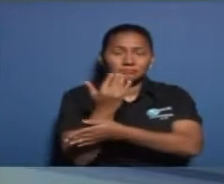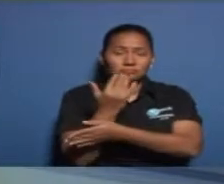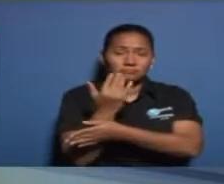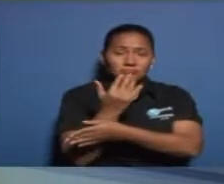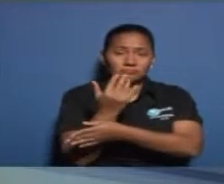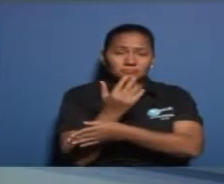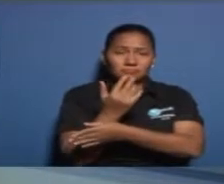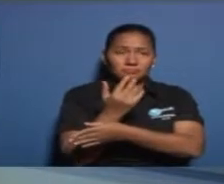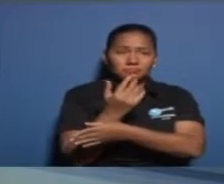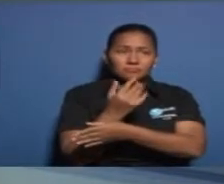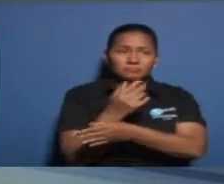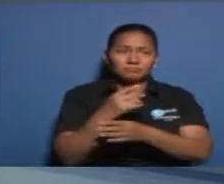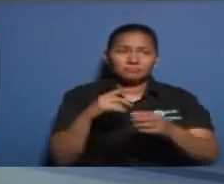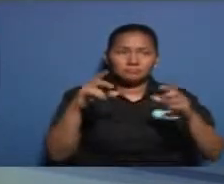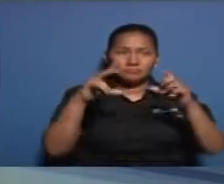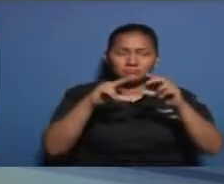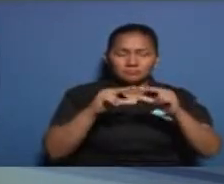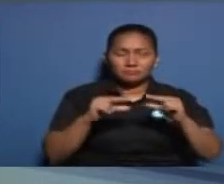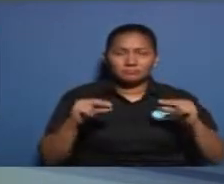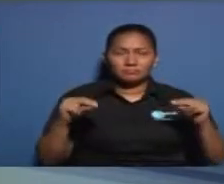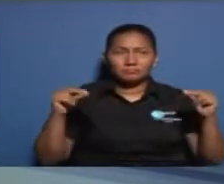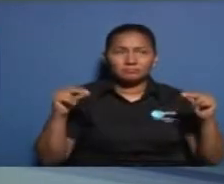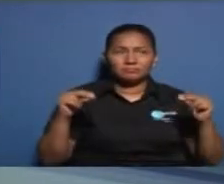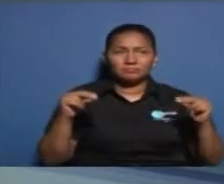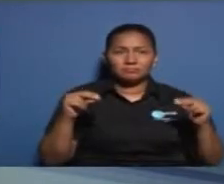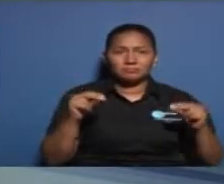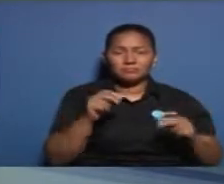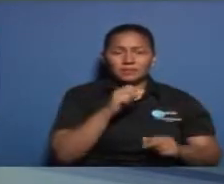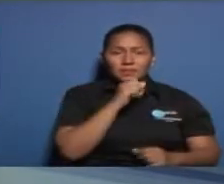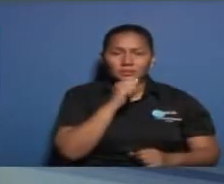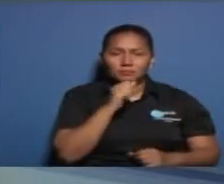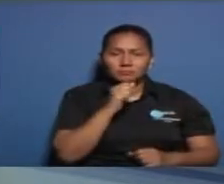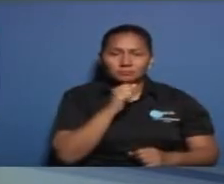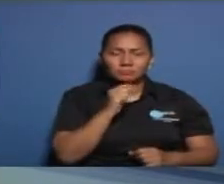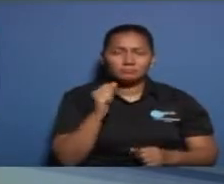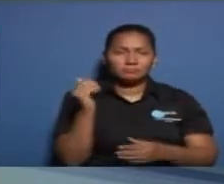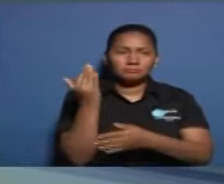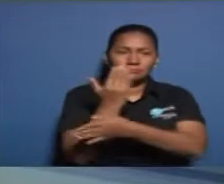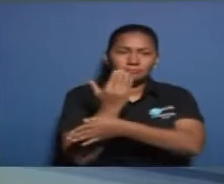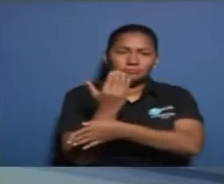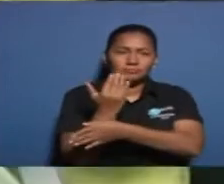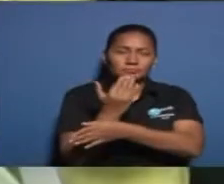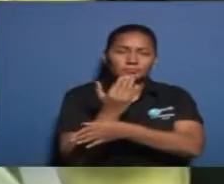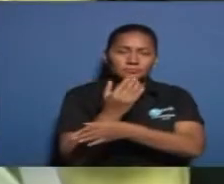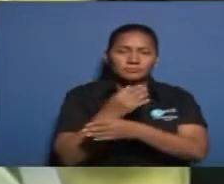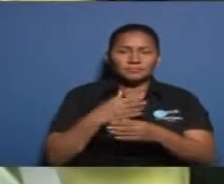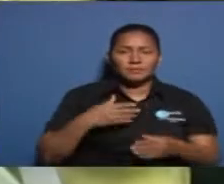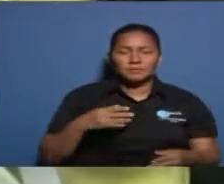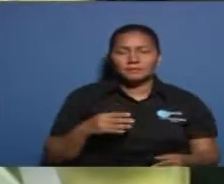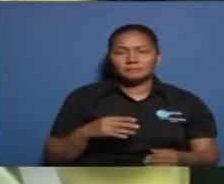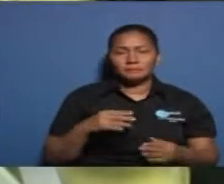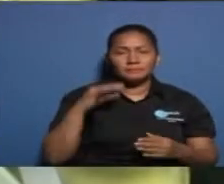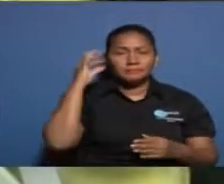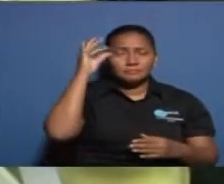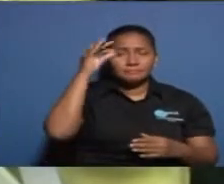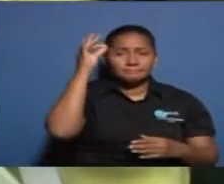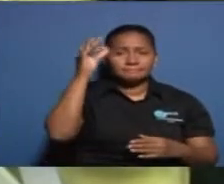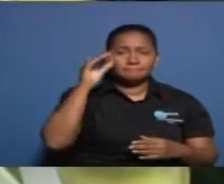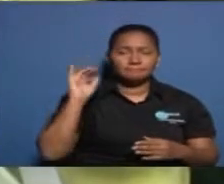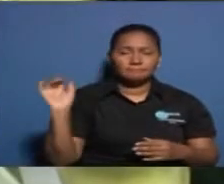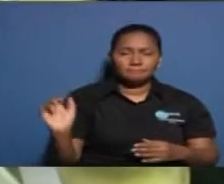dentro de 10 años en un tercio por lo menos de los trabajos actuales va a estar siendo